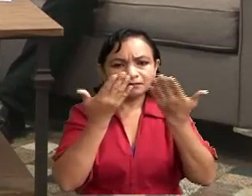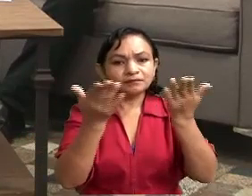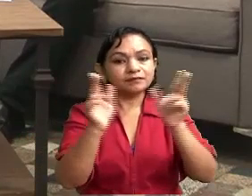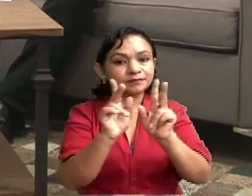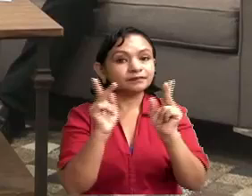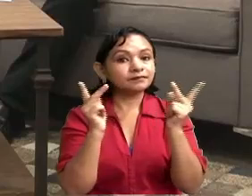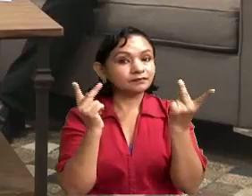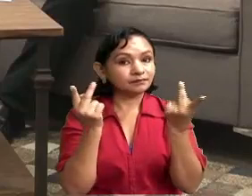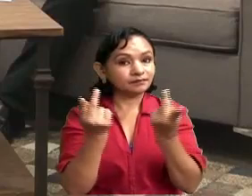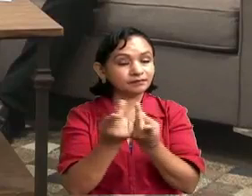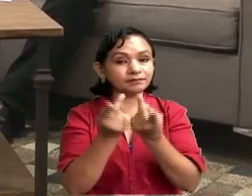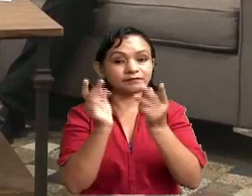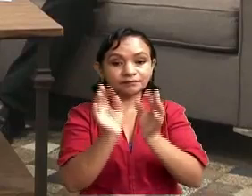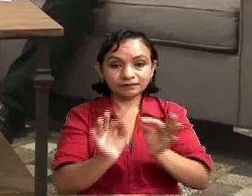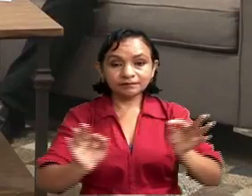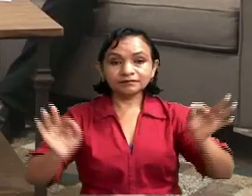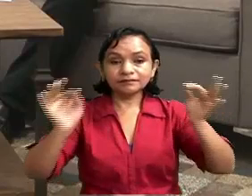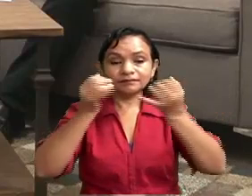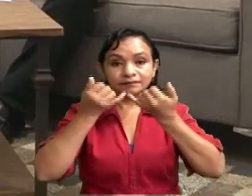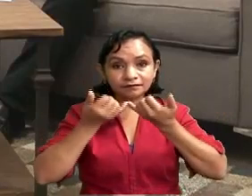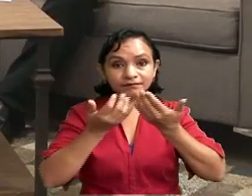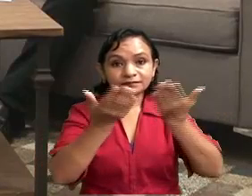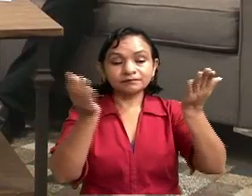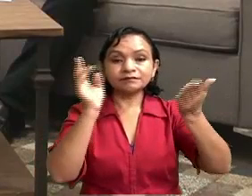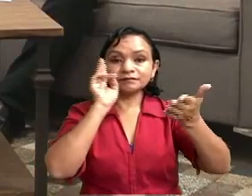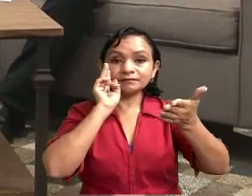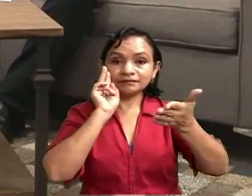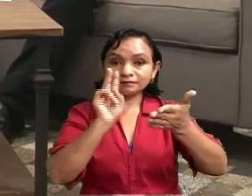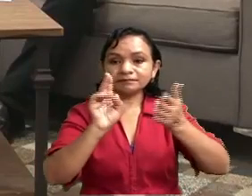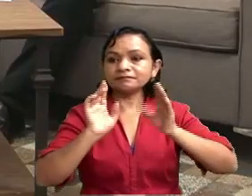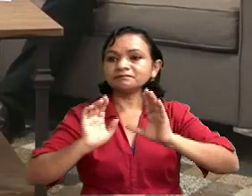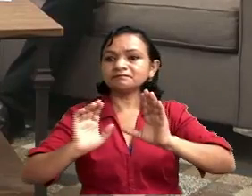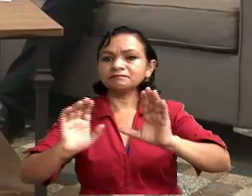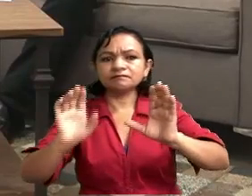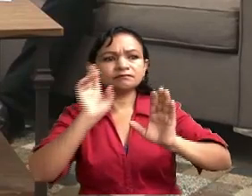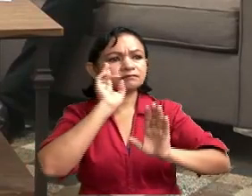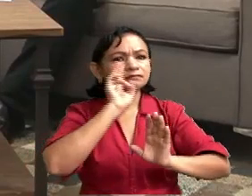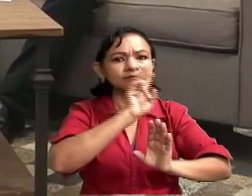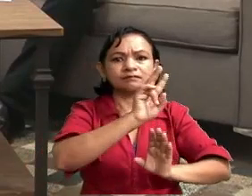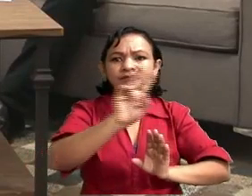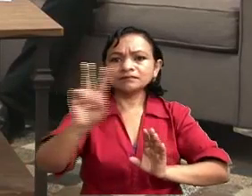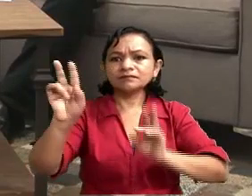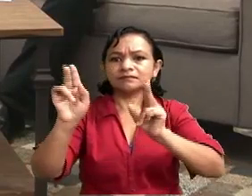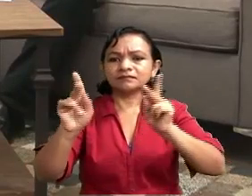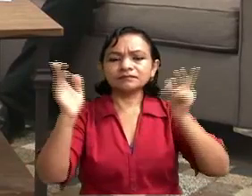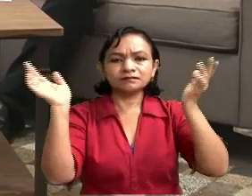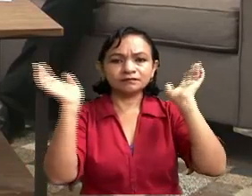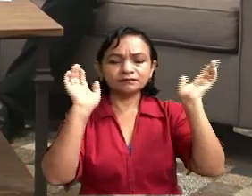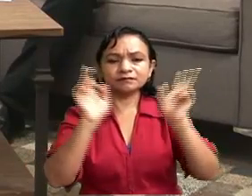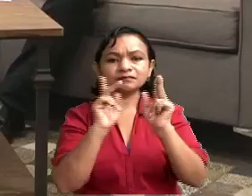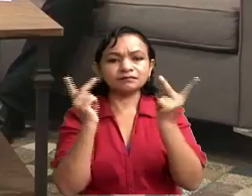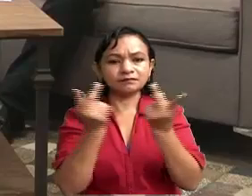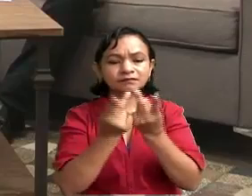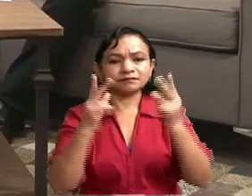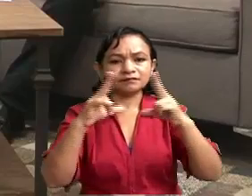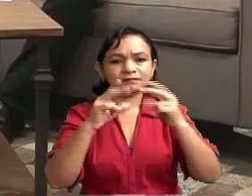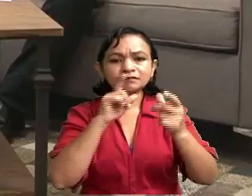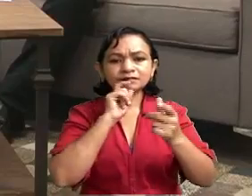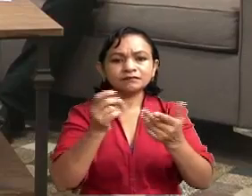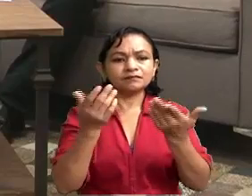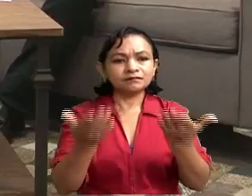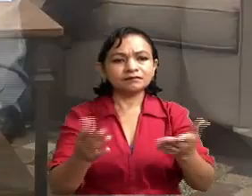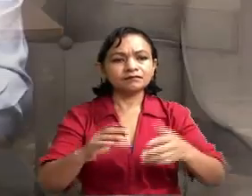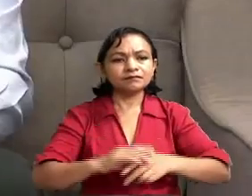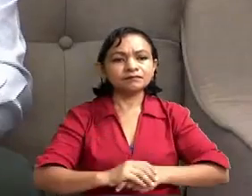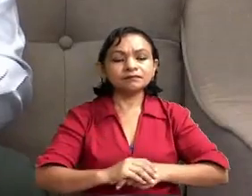pero también es información que se puede constatar en las calles, los comerciantes y con el pueblo nicaragüense. Muchísimas gracias. Gracias,